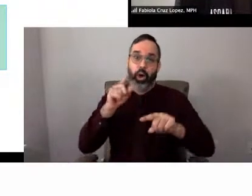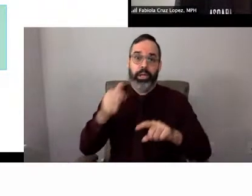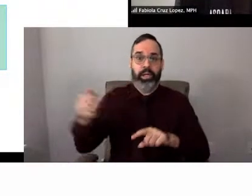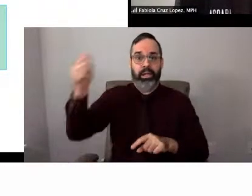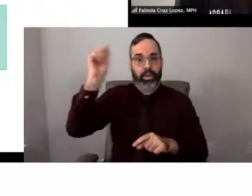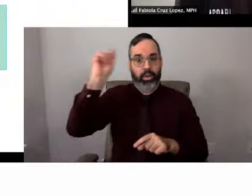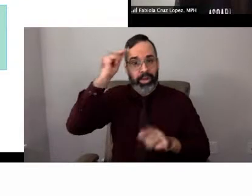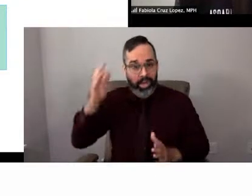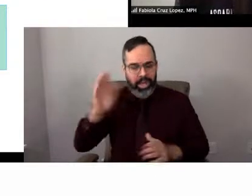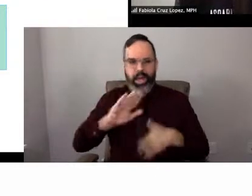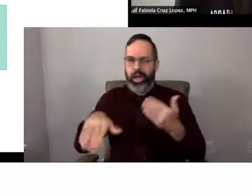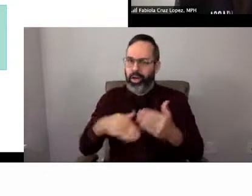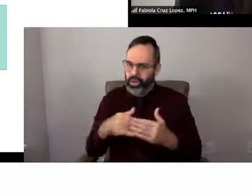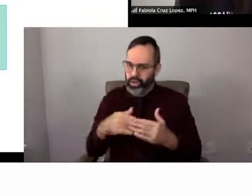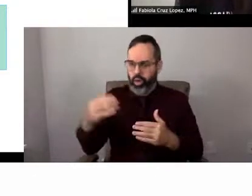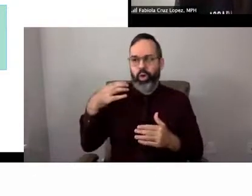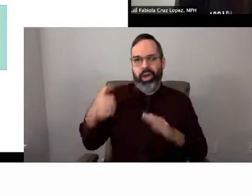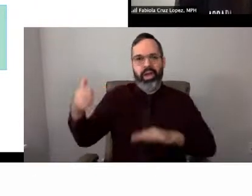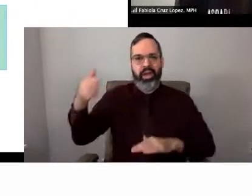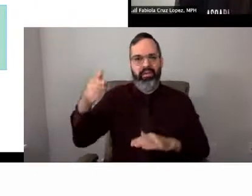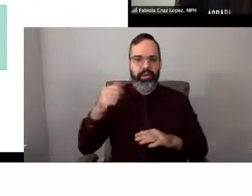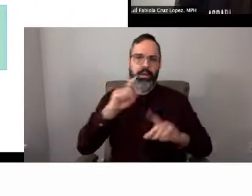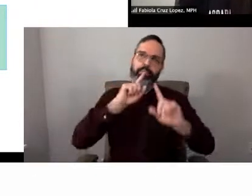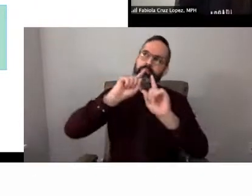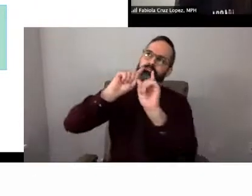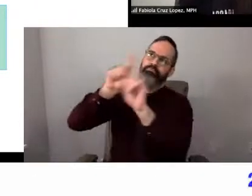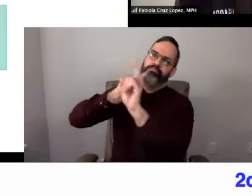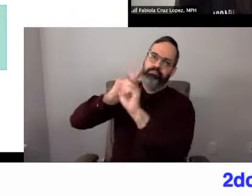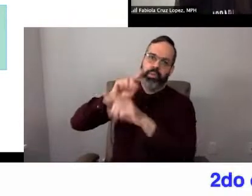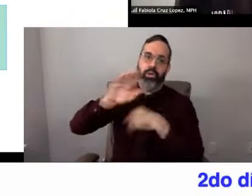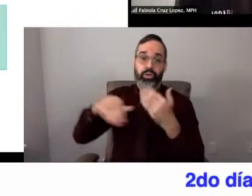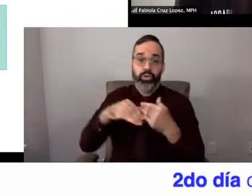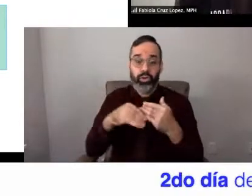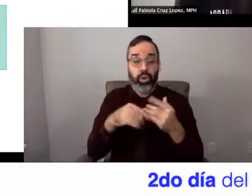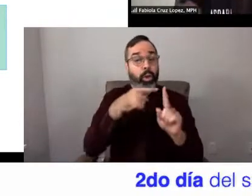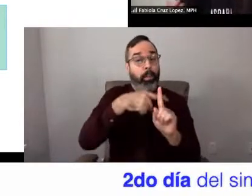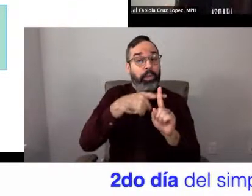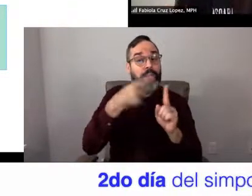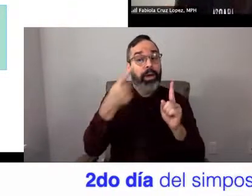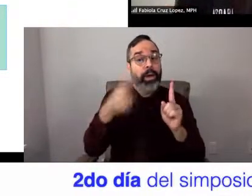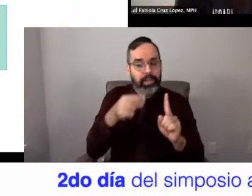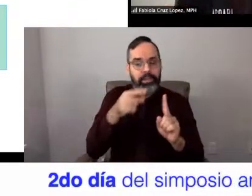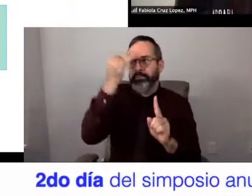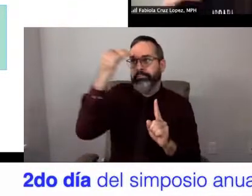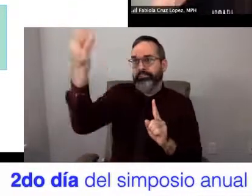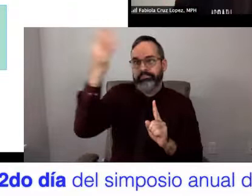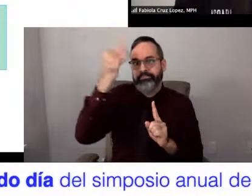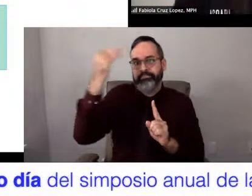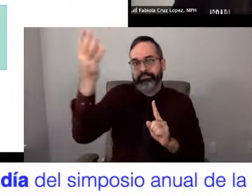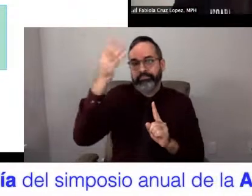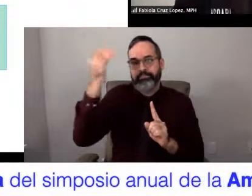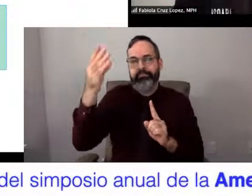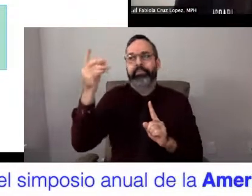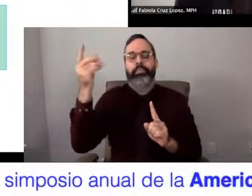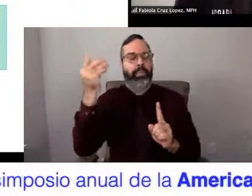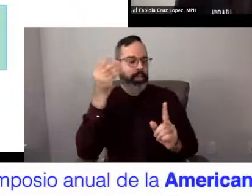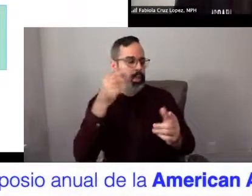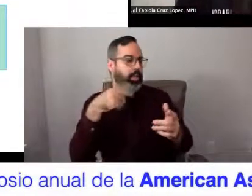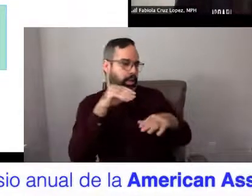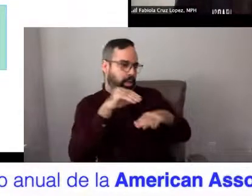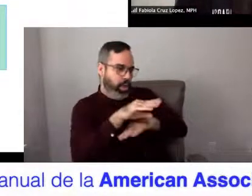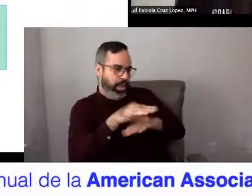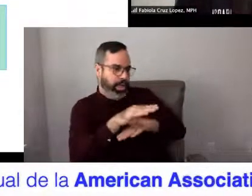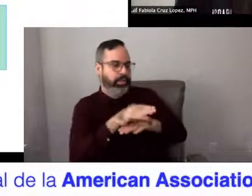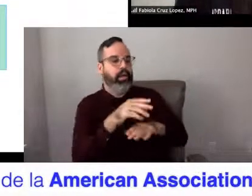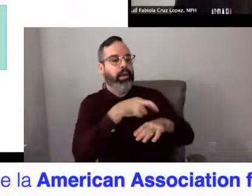reportan aquellos casos positivos que tienen o personas con síntomas y se les orienta y se refieren entonces a los equipos de